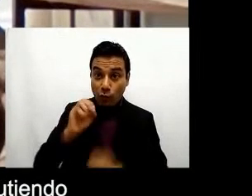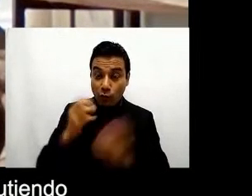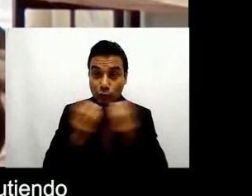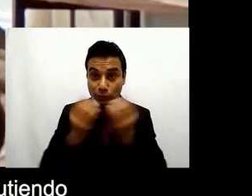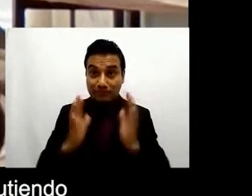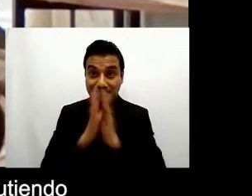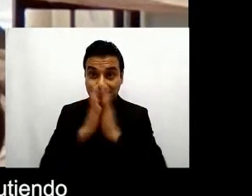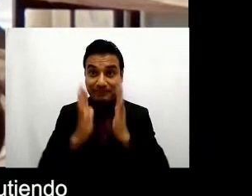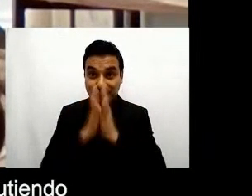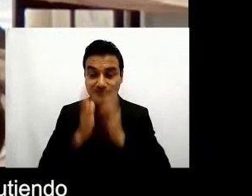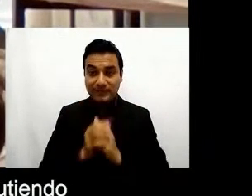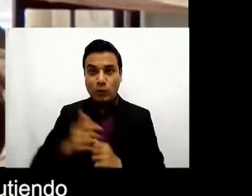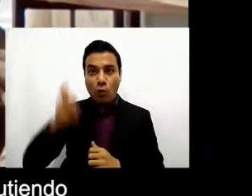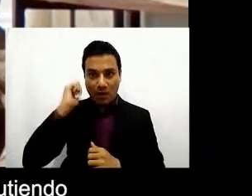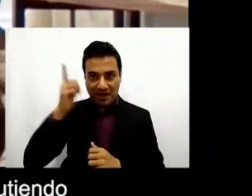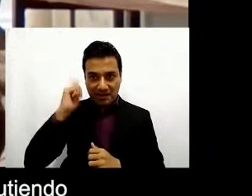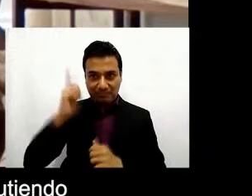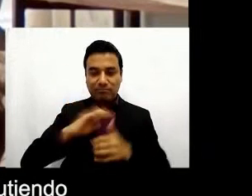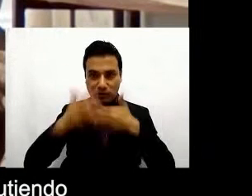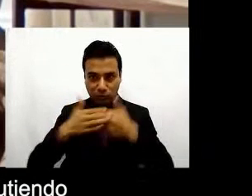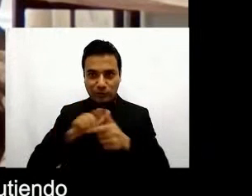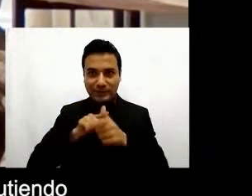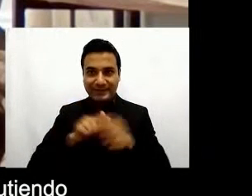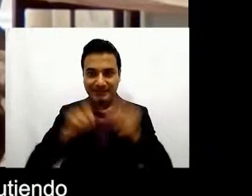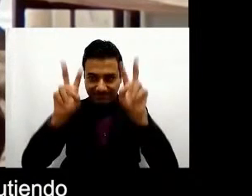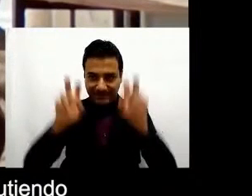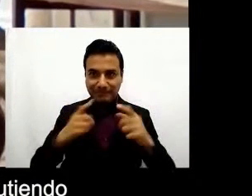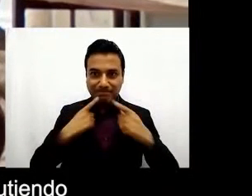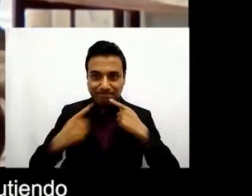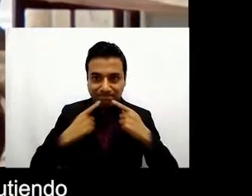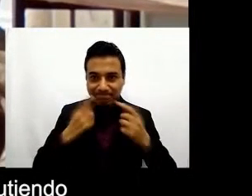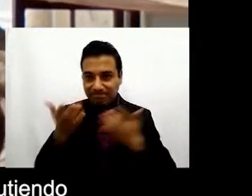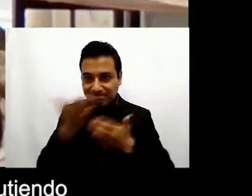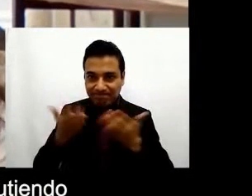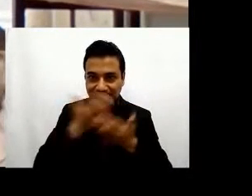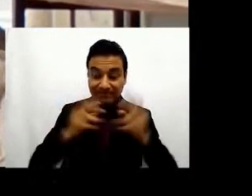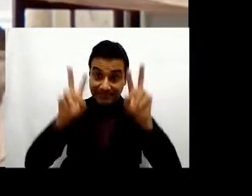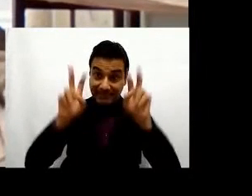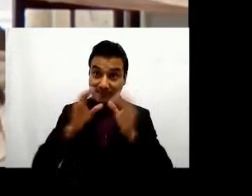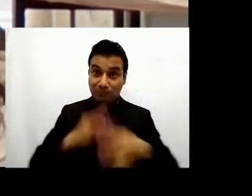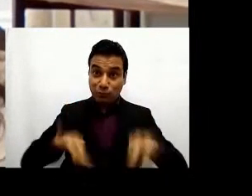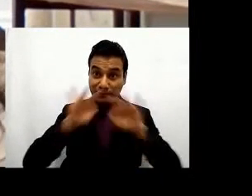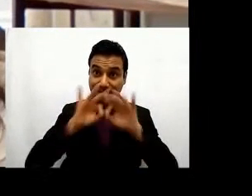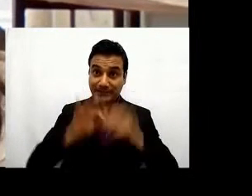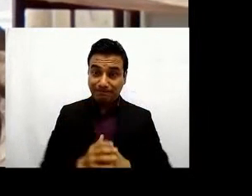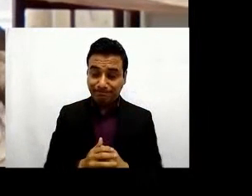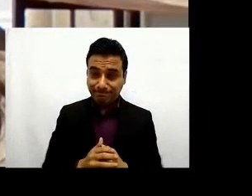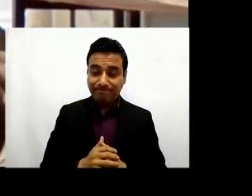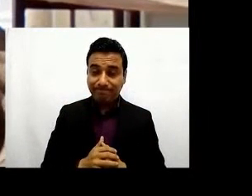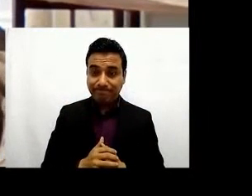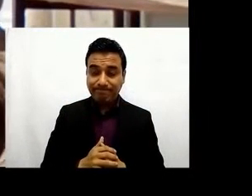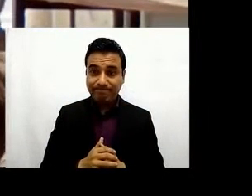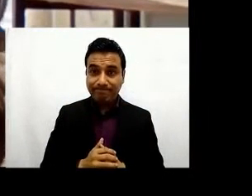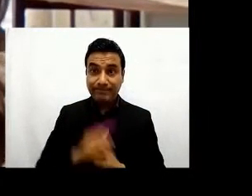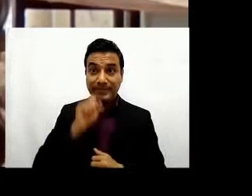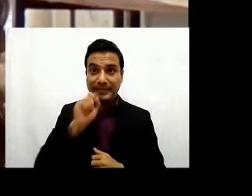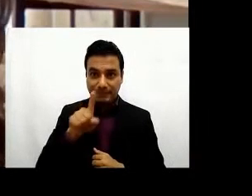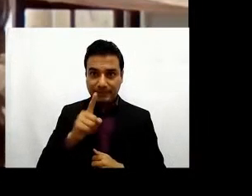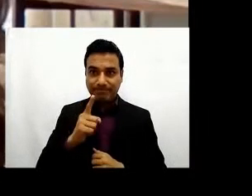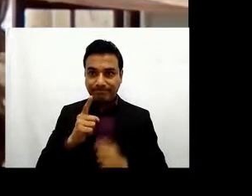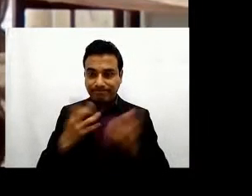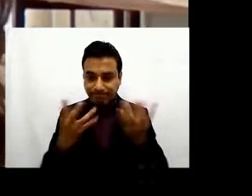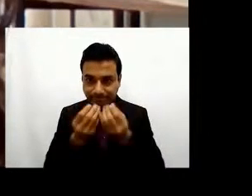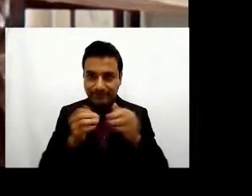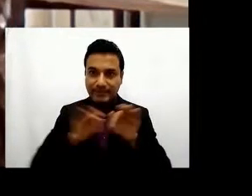pie a que podamos seguir discutiendo sobre estos temas tan, tan importantes y sobre todo pues tejiendo cosas